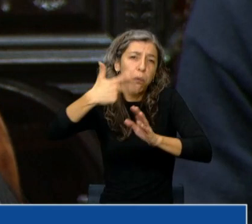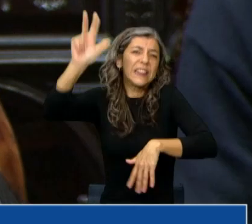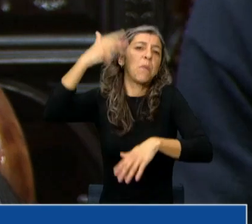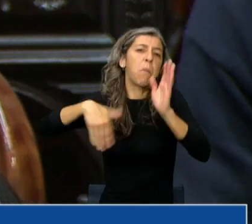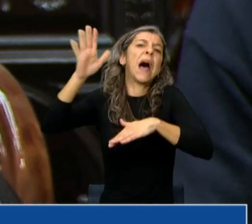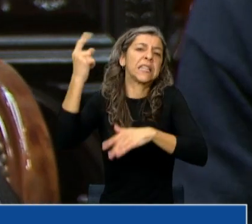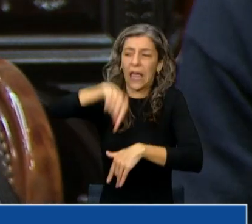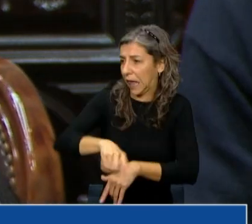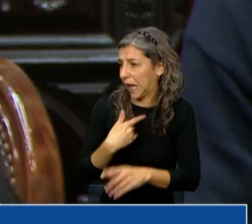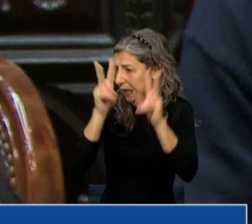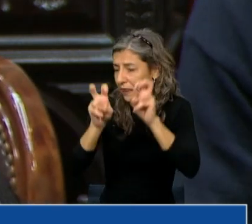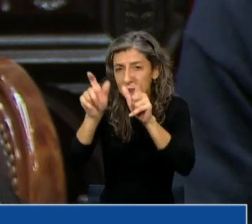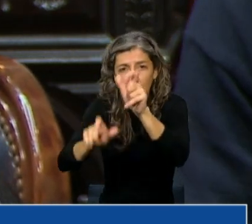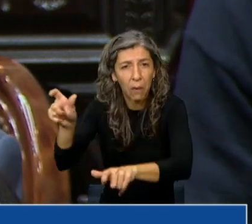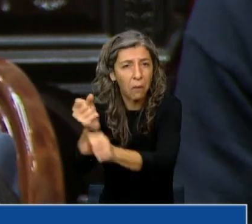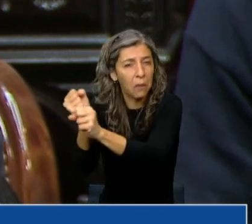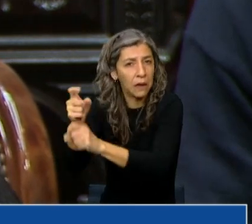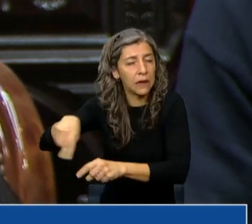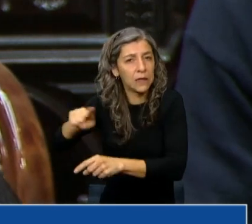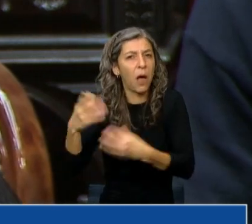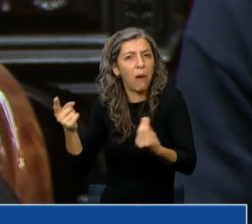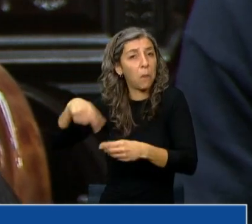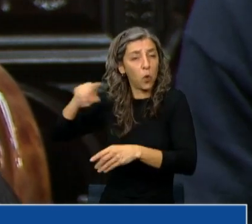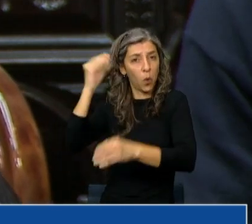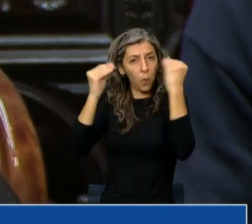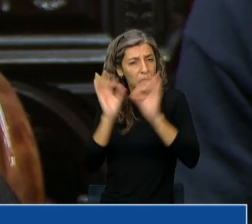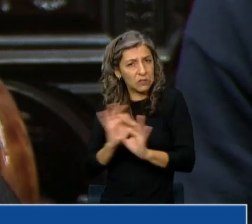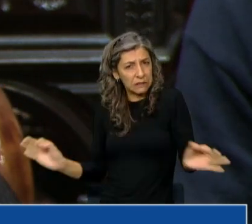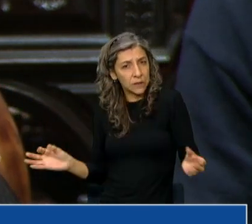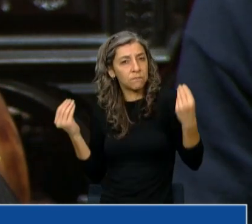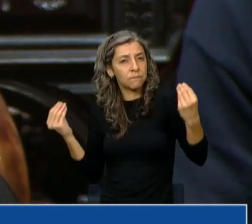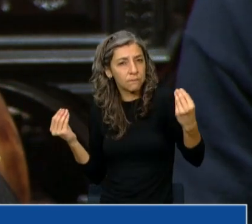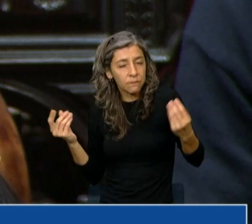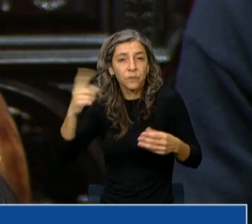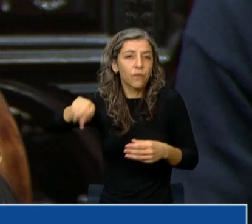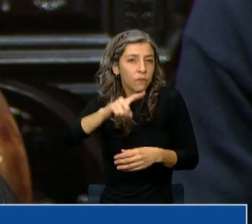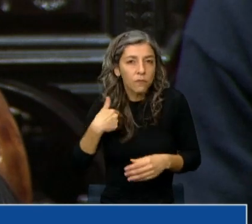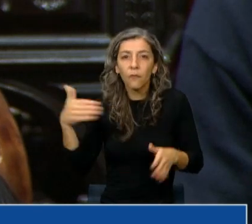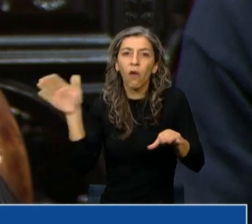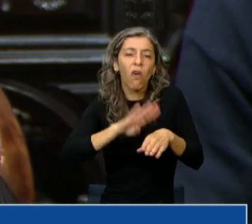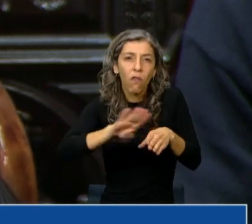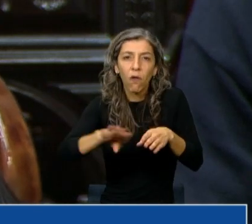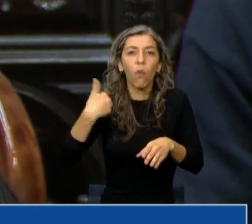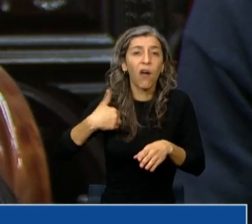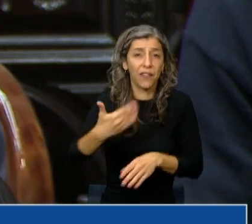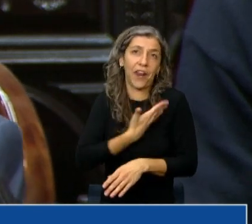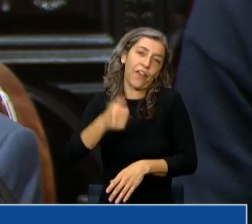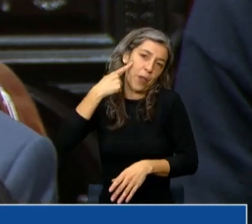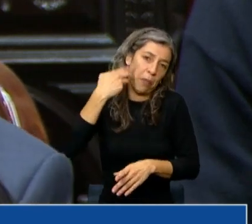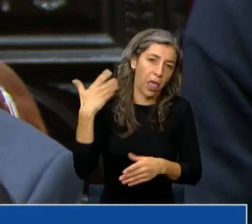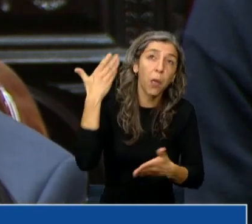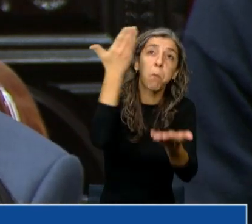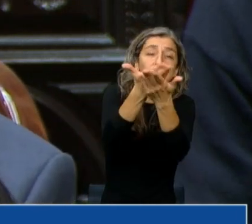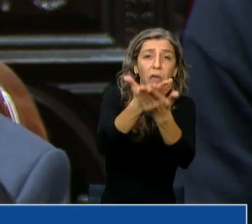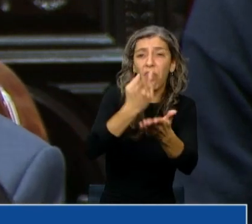cuarta categoría del impuesto a las ganancias. Tampoco los vi preocupados cuando endeudaron a la Argentina con el Fondo Monetario Internacional para